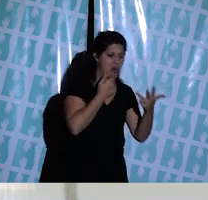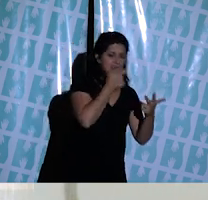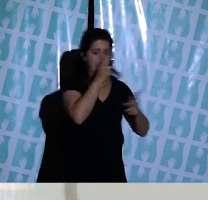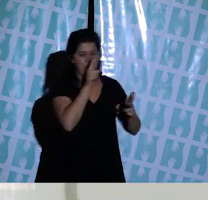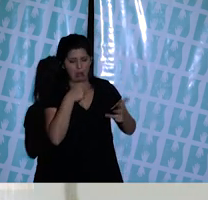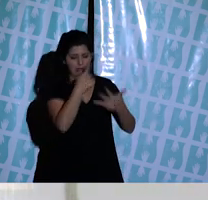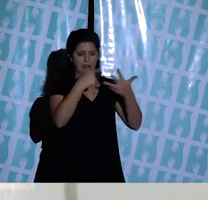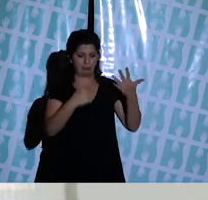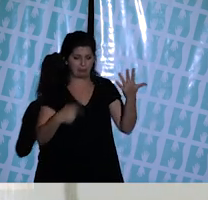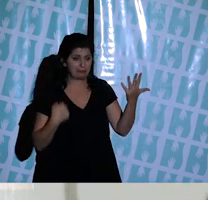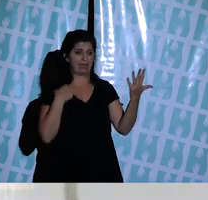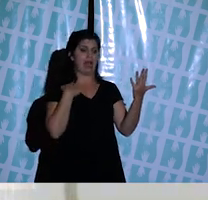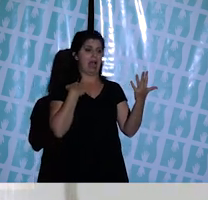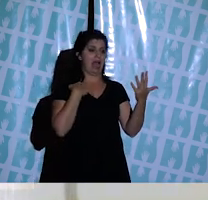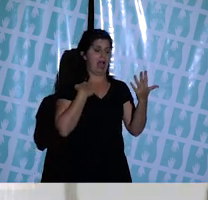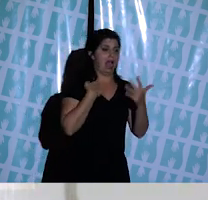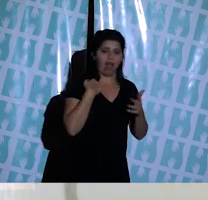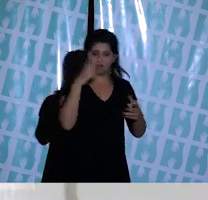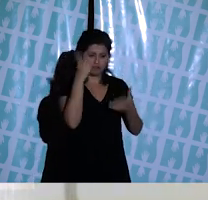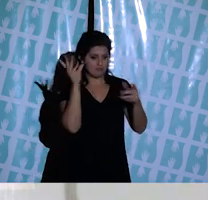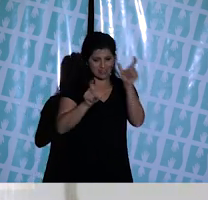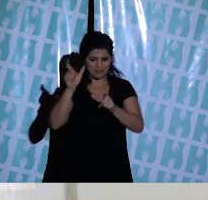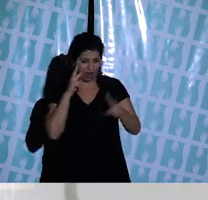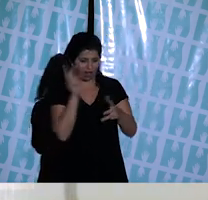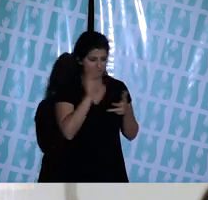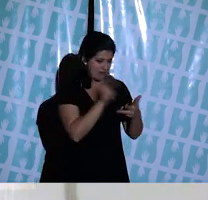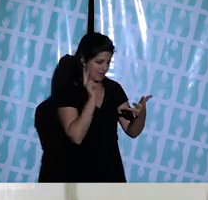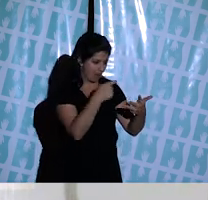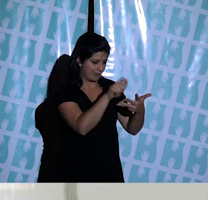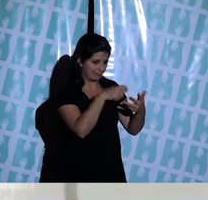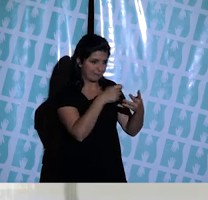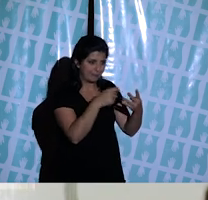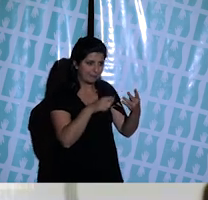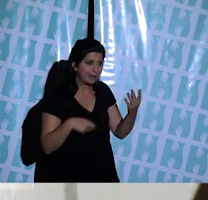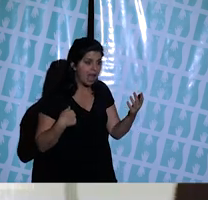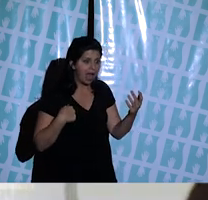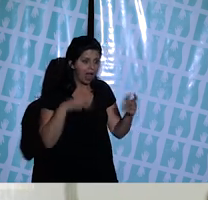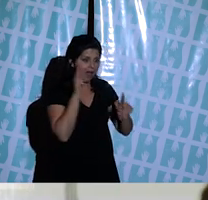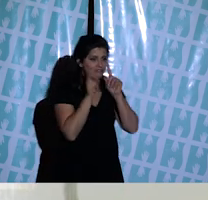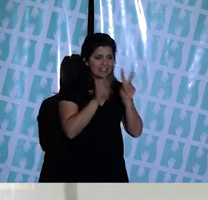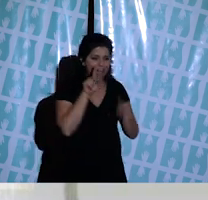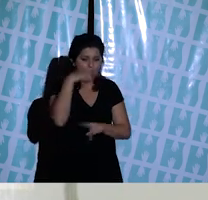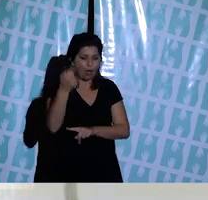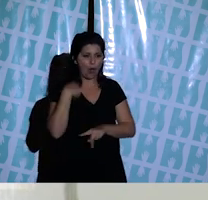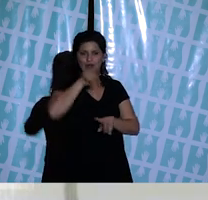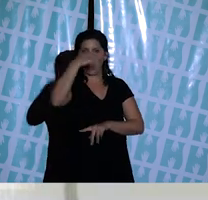gusta, si mucha gente lo vio, si no lo vio, te viste otros. La gente estaba en la playa maravillosamente bien, y